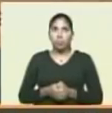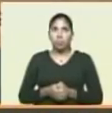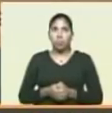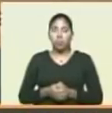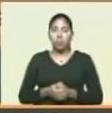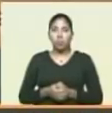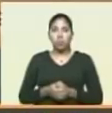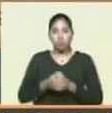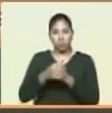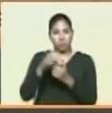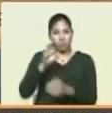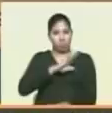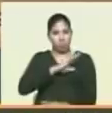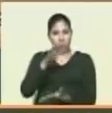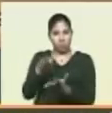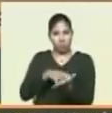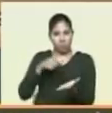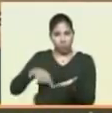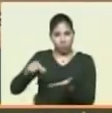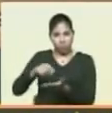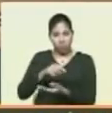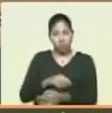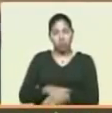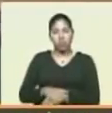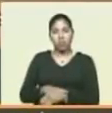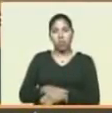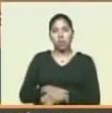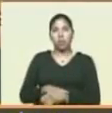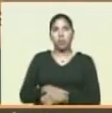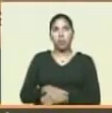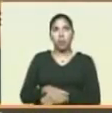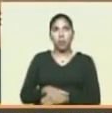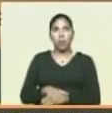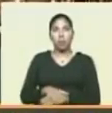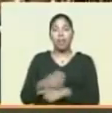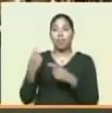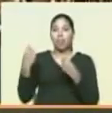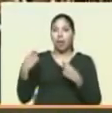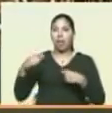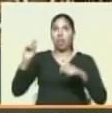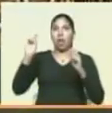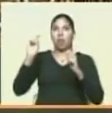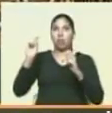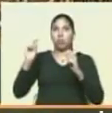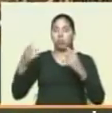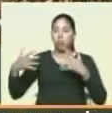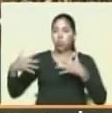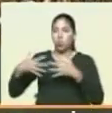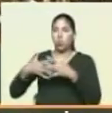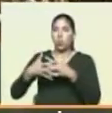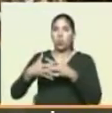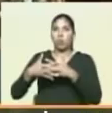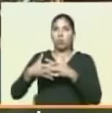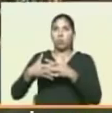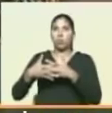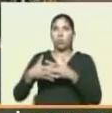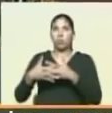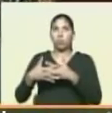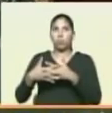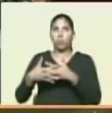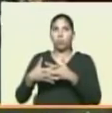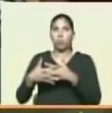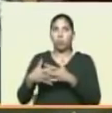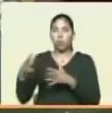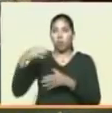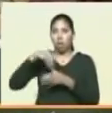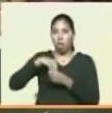Agrosur es precisamente ese, pues. Procurar la articulación a lo interno y a lo externo